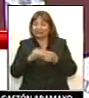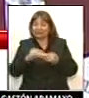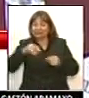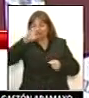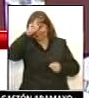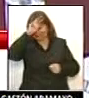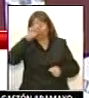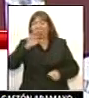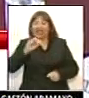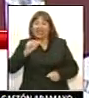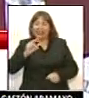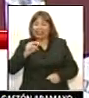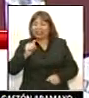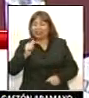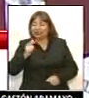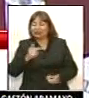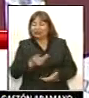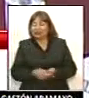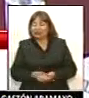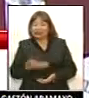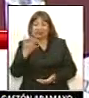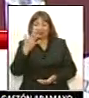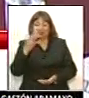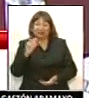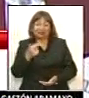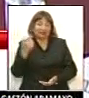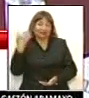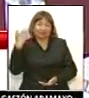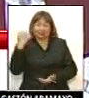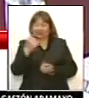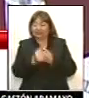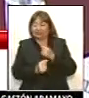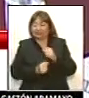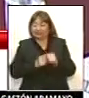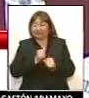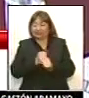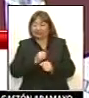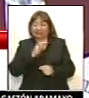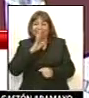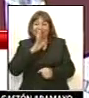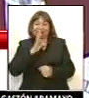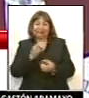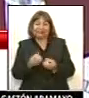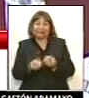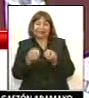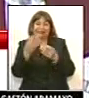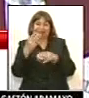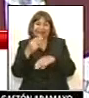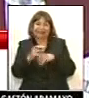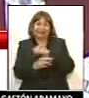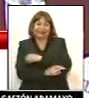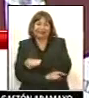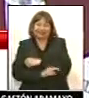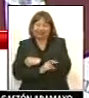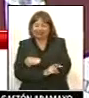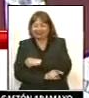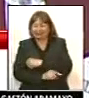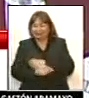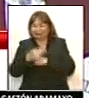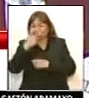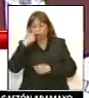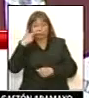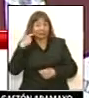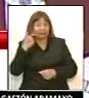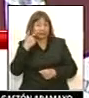en Caral, recién en el hace 5.000 años, para empezar. Entonces, si hablamos de cuánto tiempo somos país, hombres que